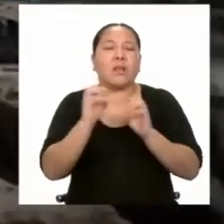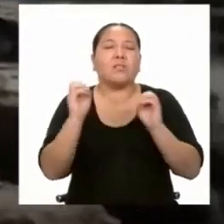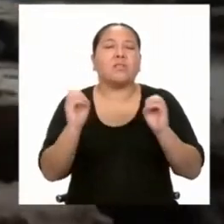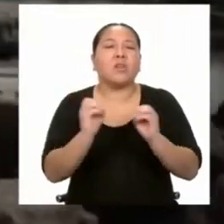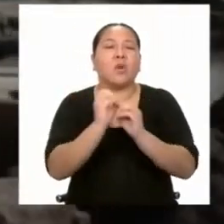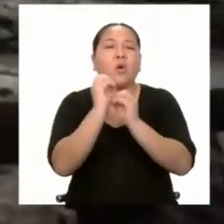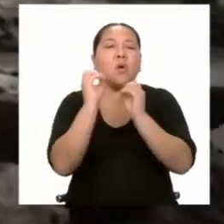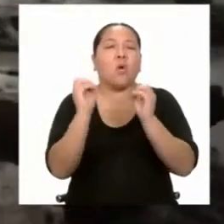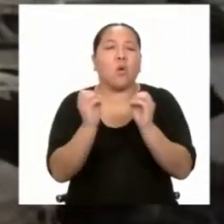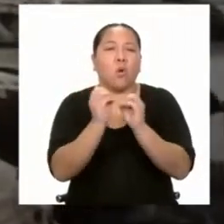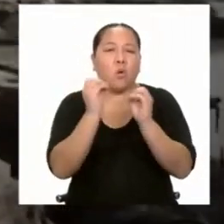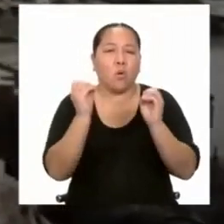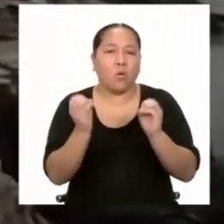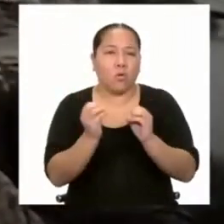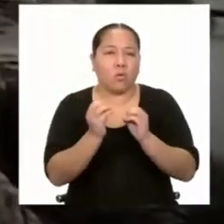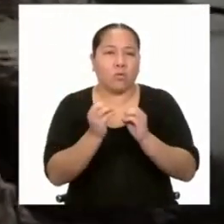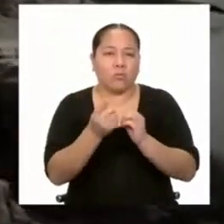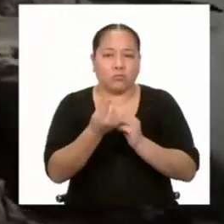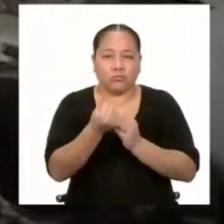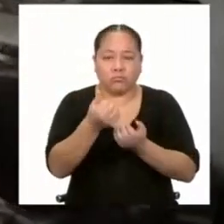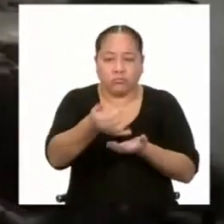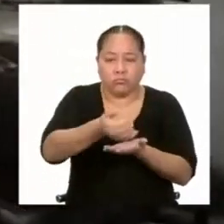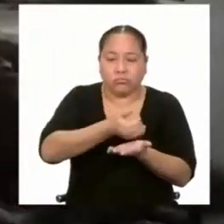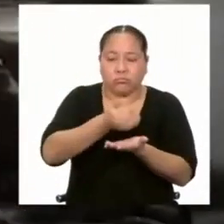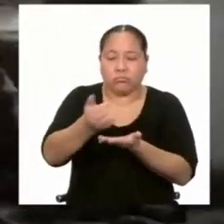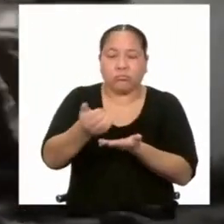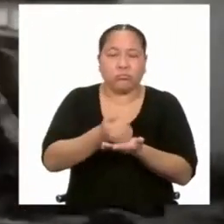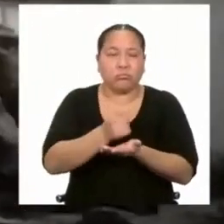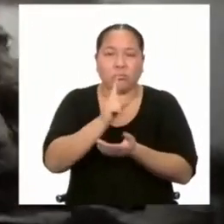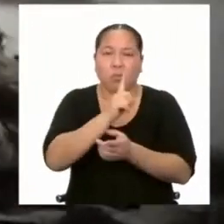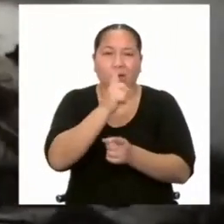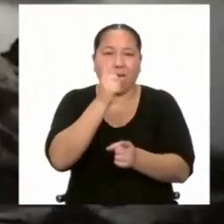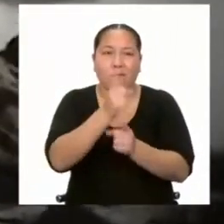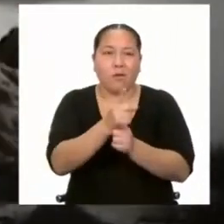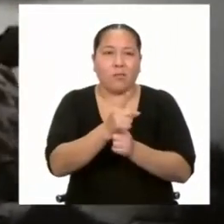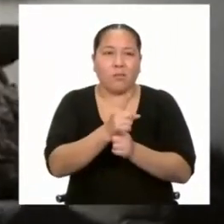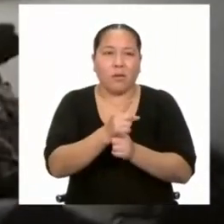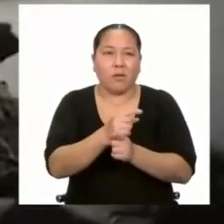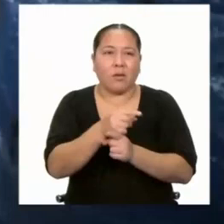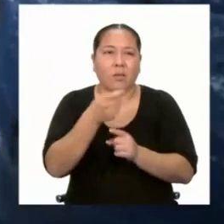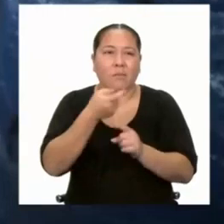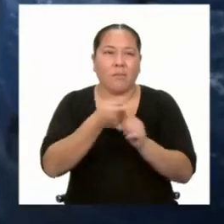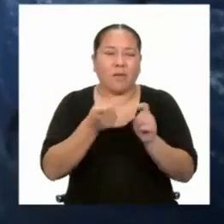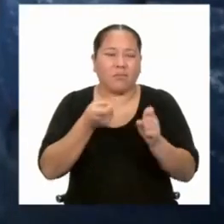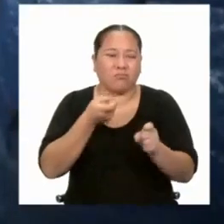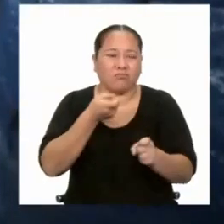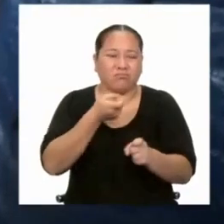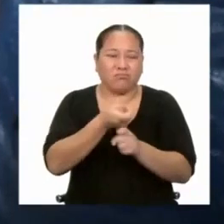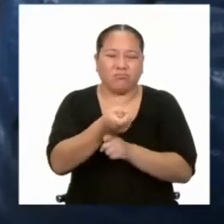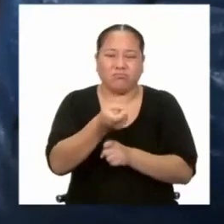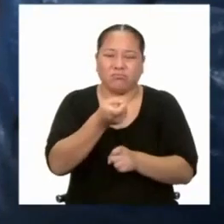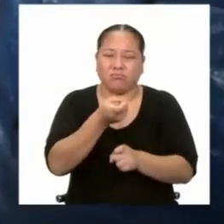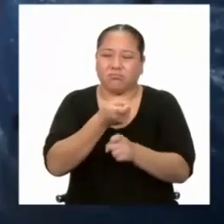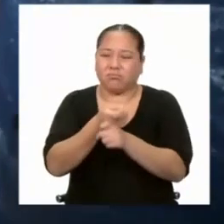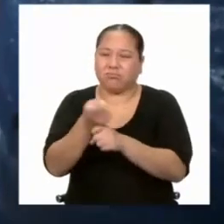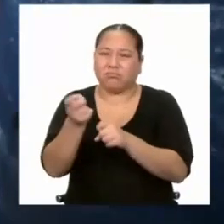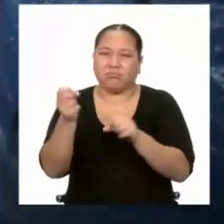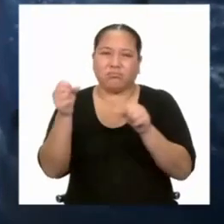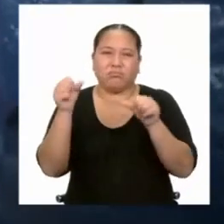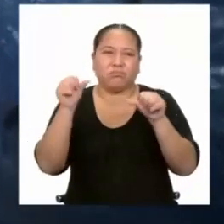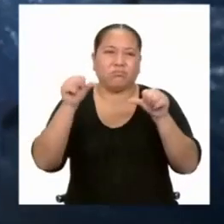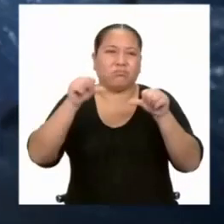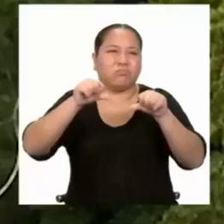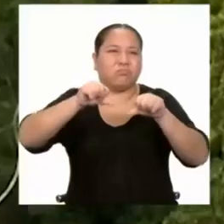Aunque rentable a corto plazo, a lo largo su impacto es desastroso.